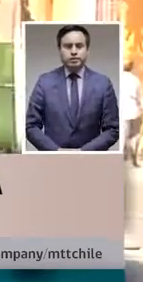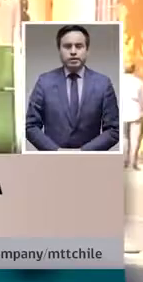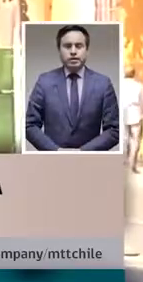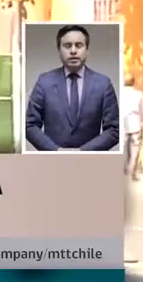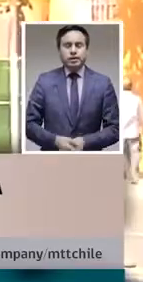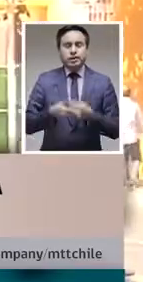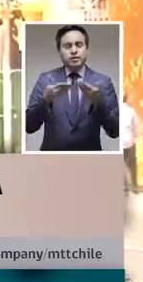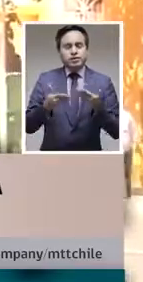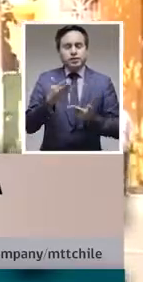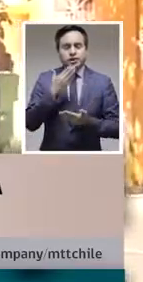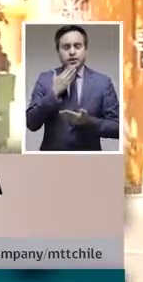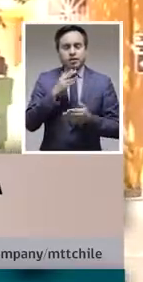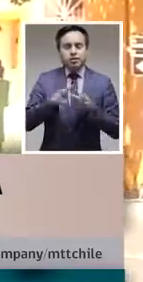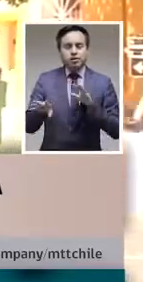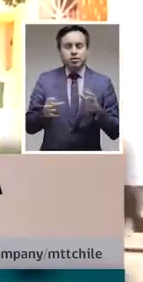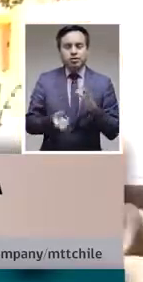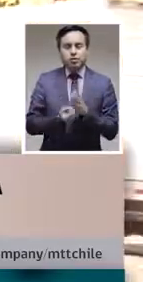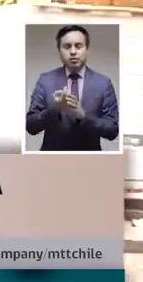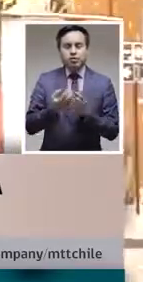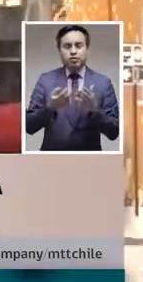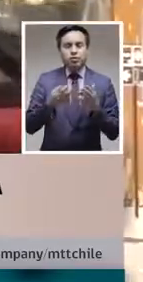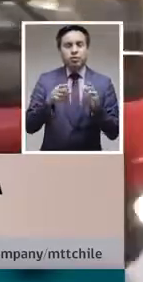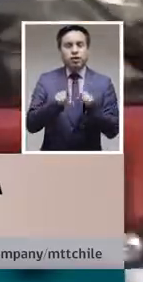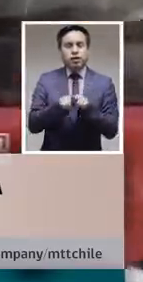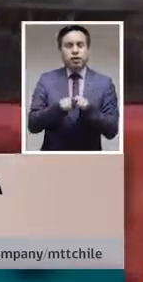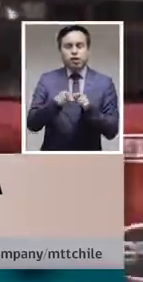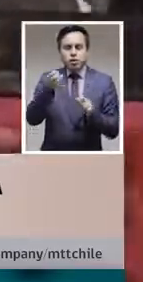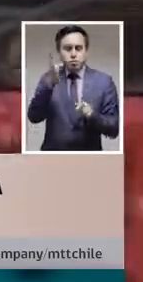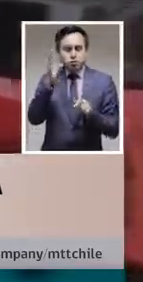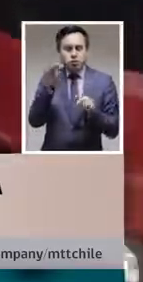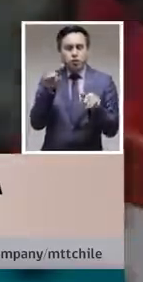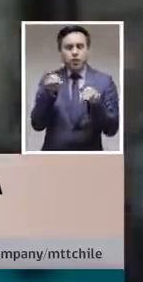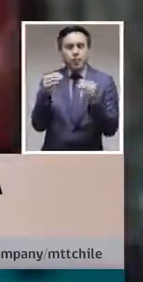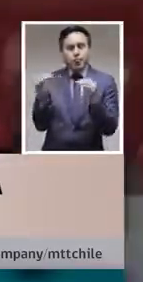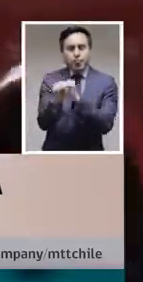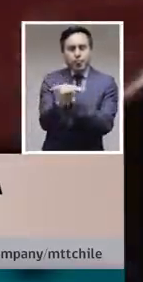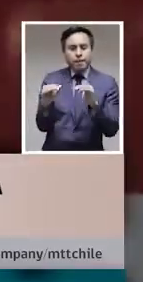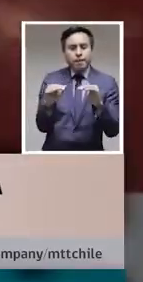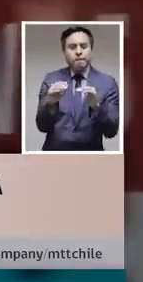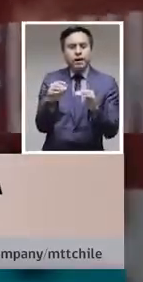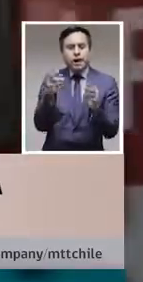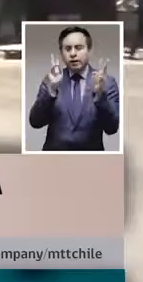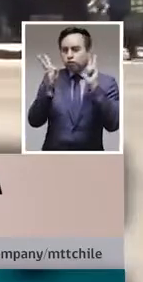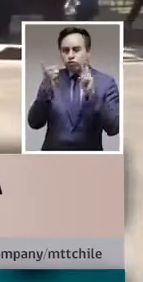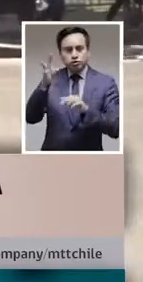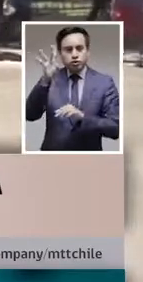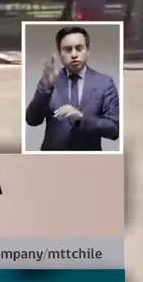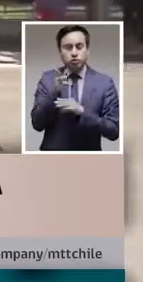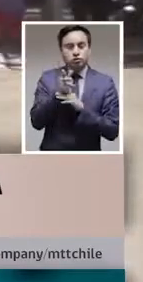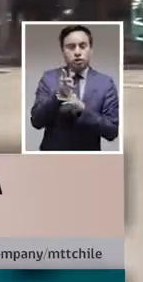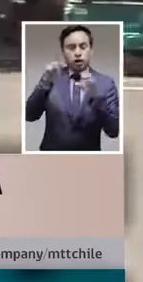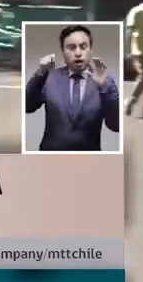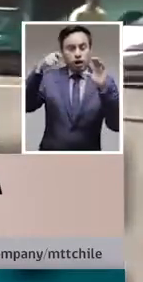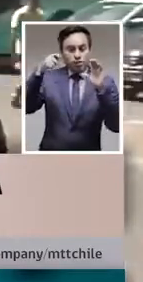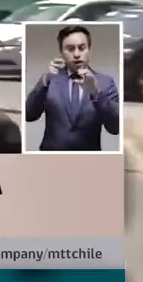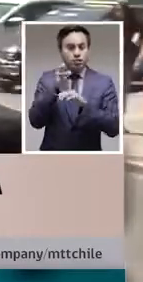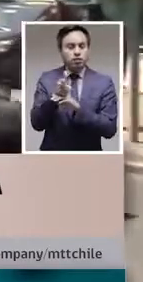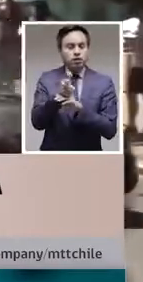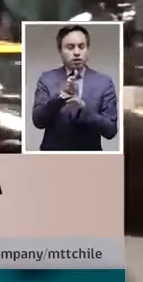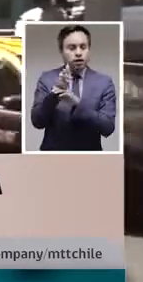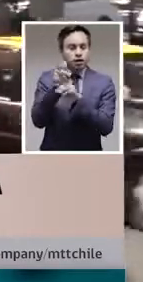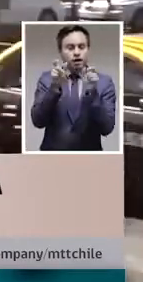Hemos activado nuevos mecanismos de pistas solo bus. Las pistas solo bus controladas por cámara han sido una